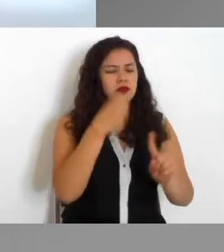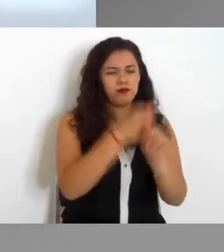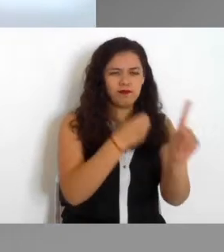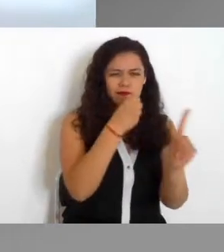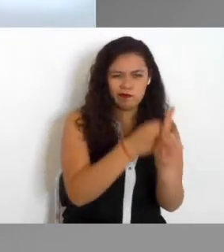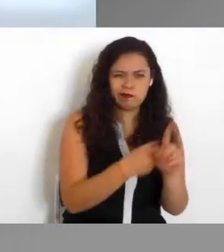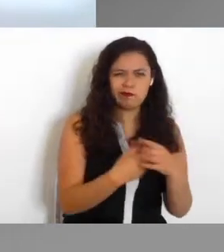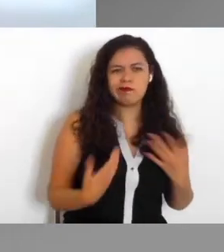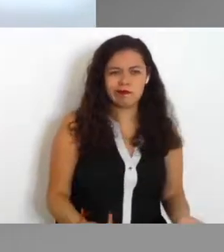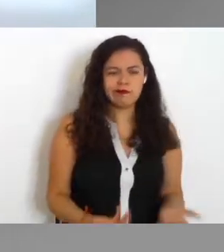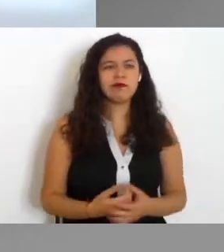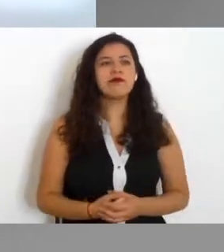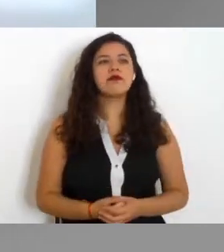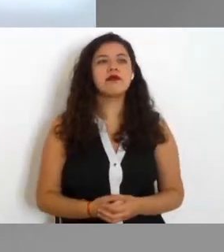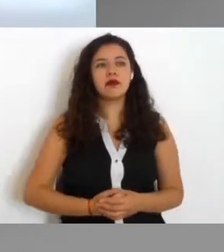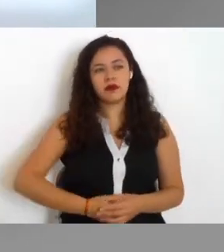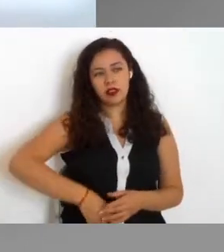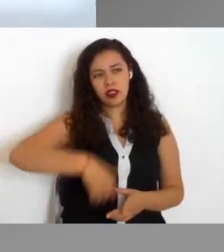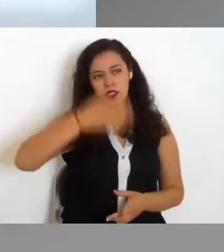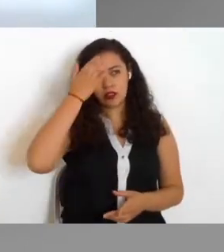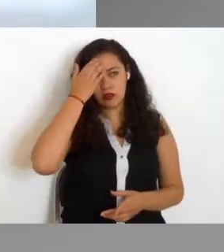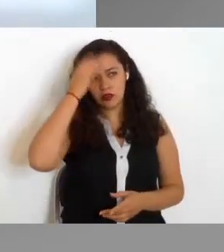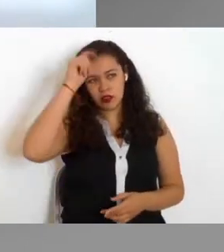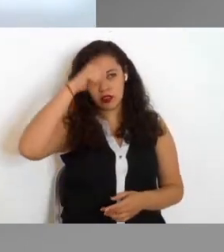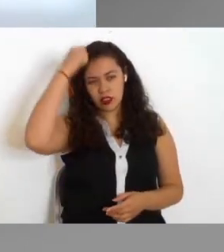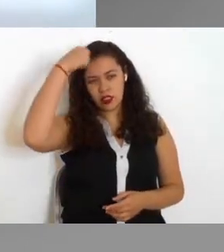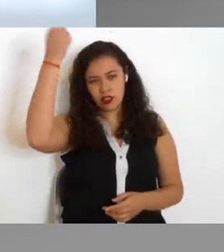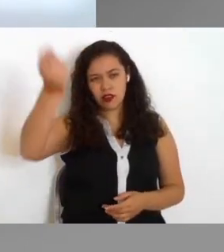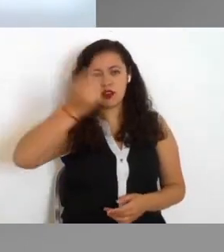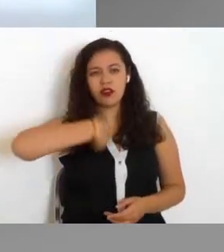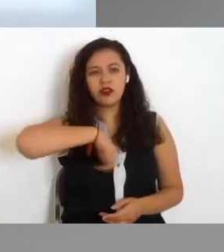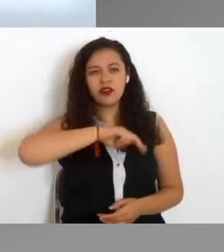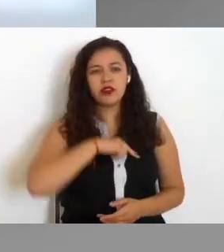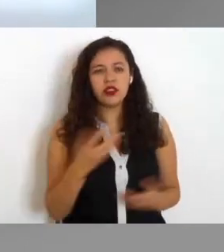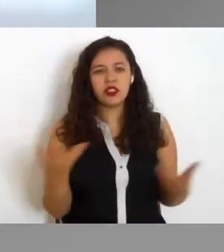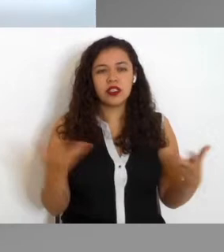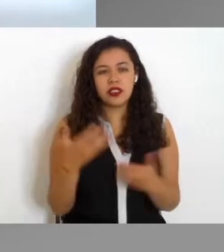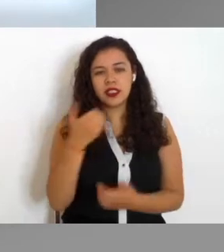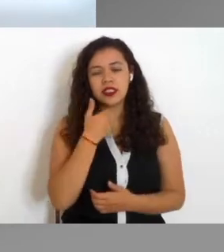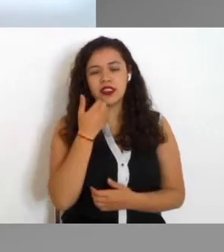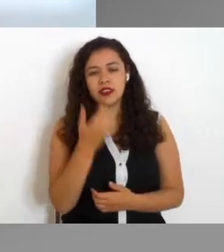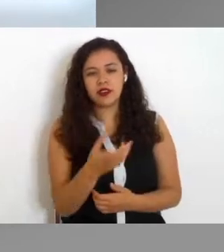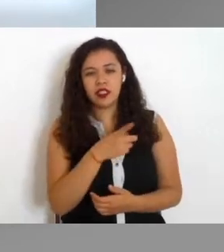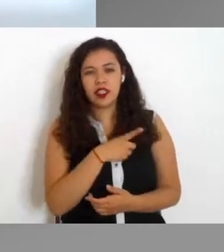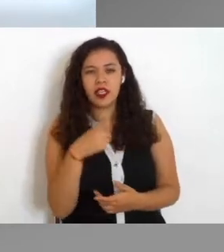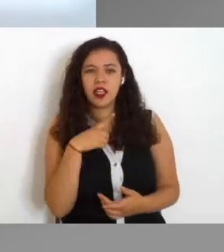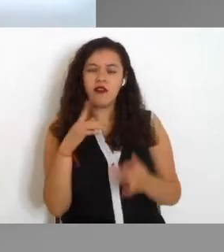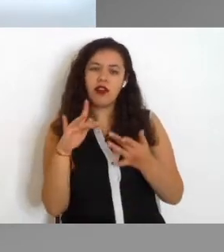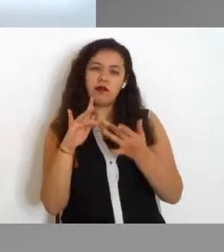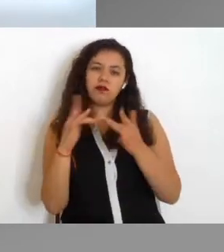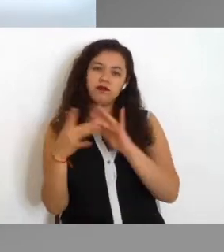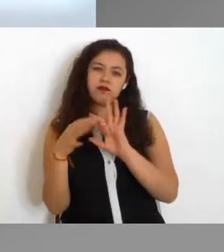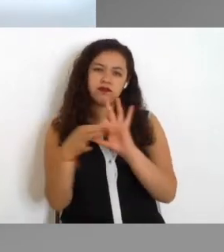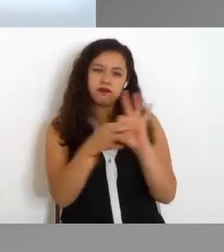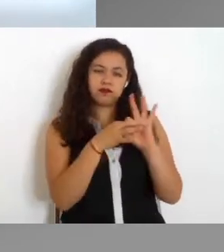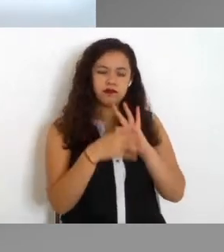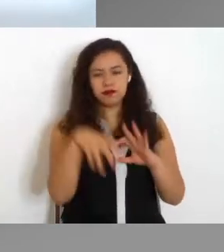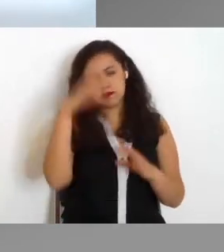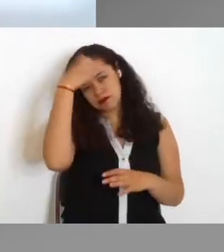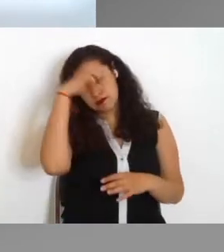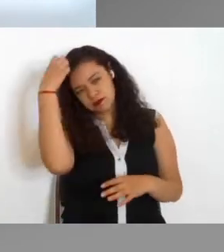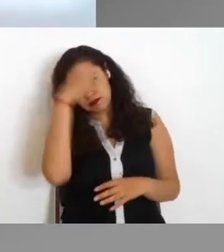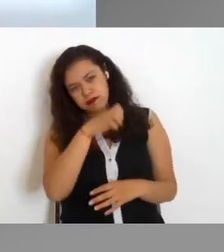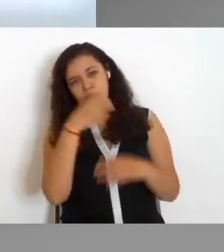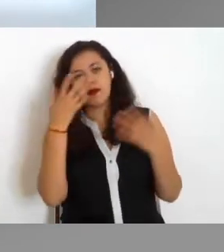El conocimiento teórico que aspiramos generar tendrá que articularse con la experiencia y el conocimiento